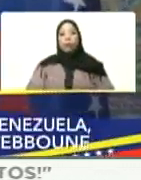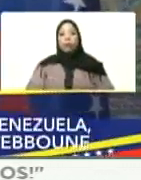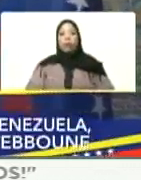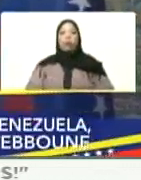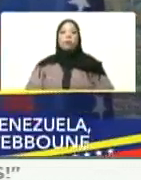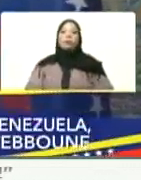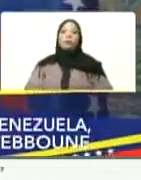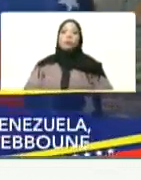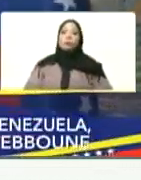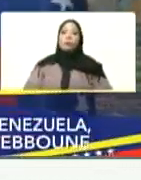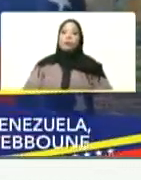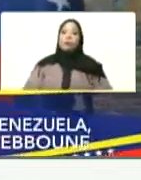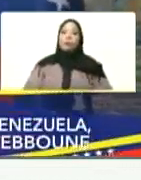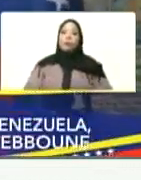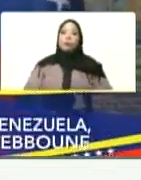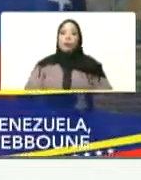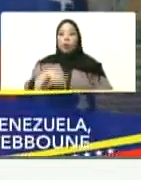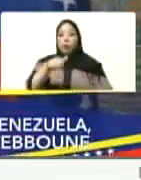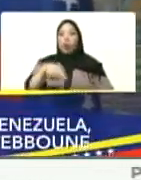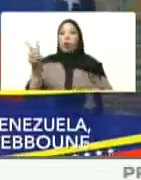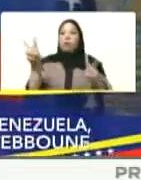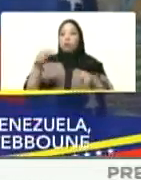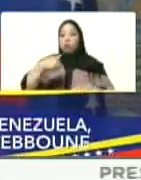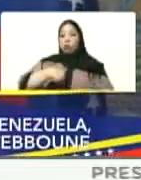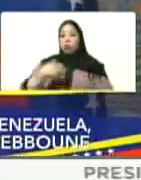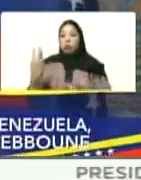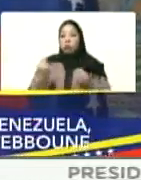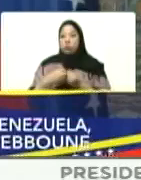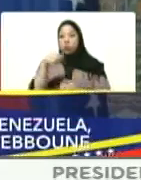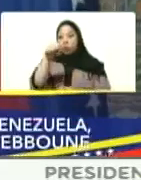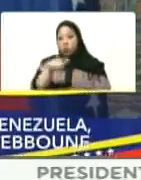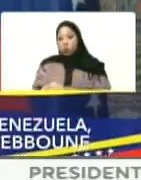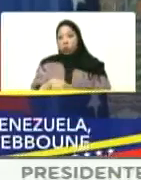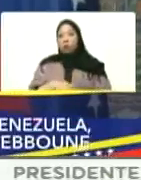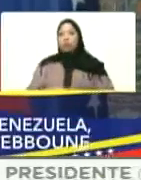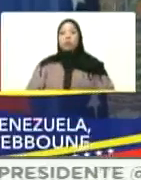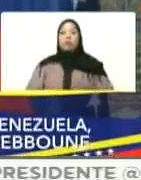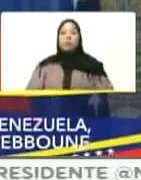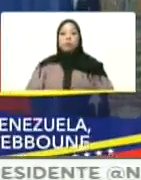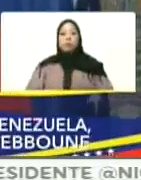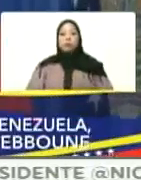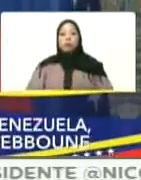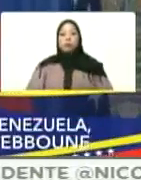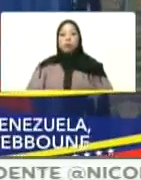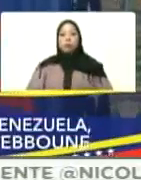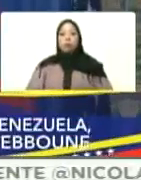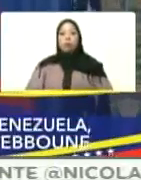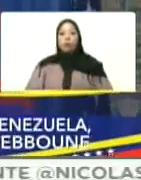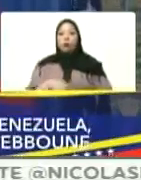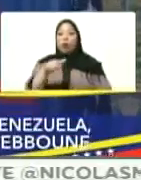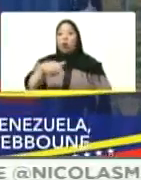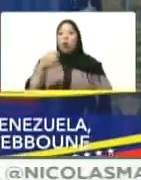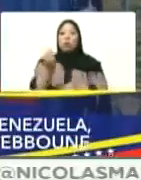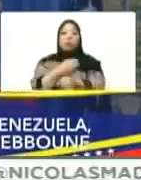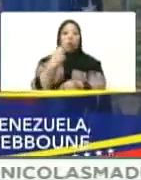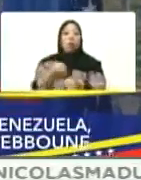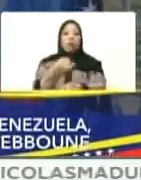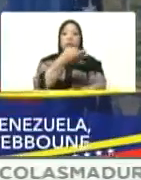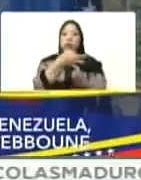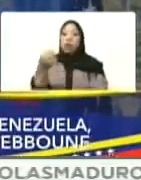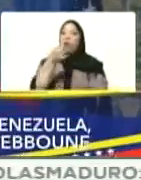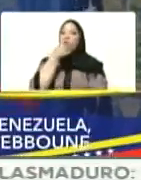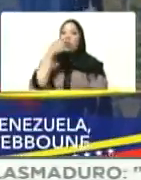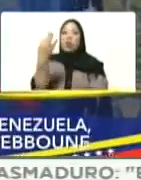Ministre de l'Algérie, du Venezuela, chers ambassadeurs. Hemos tenido una jornada extraordinaria, de